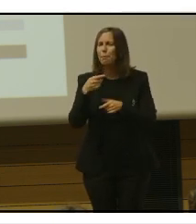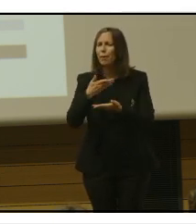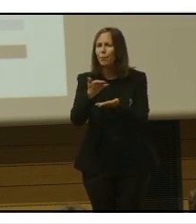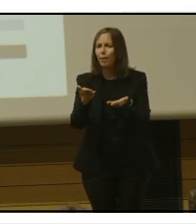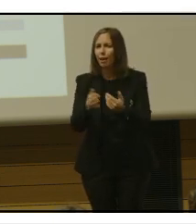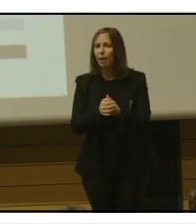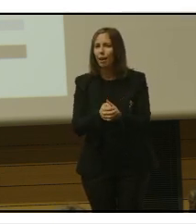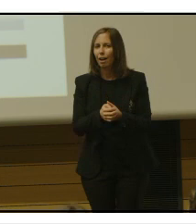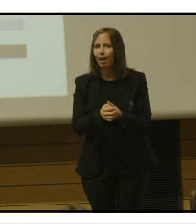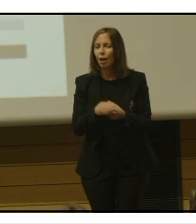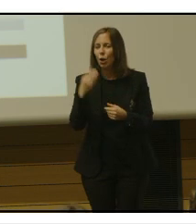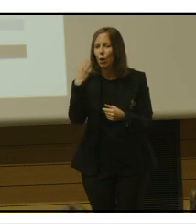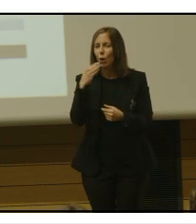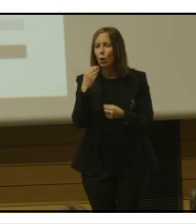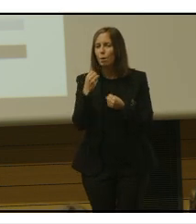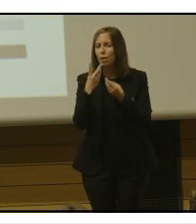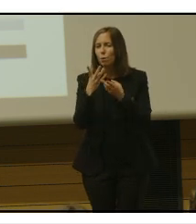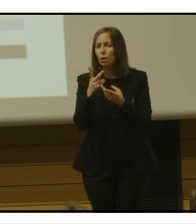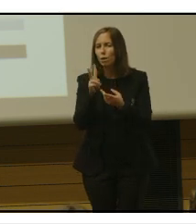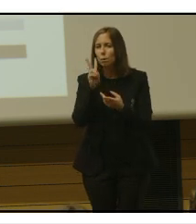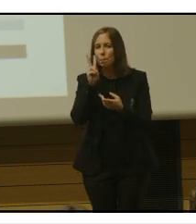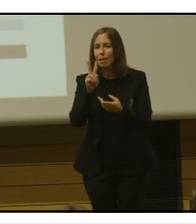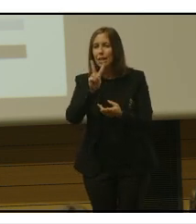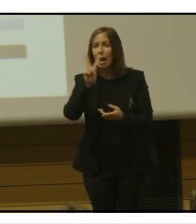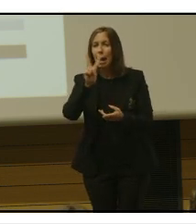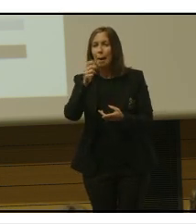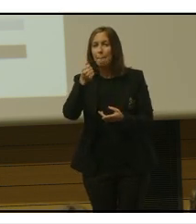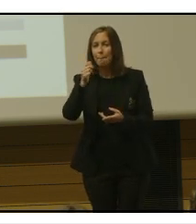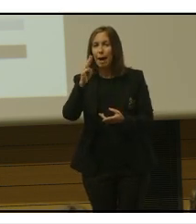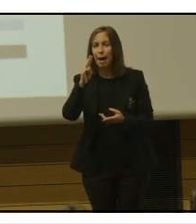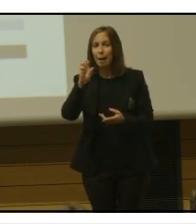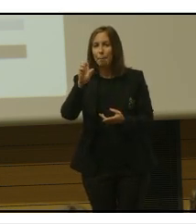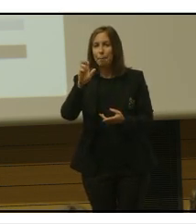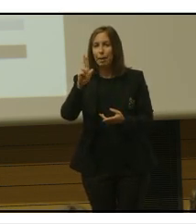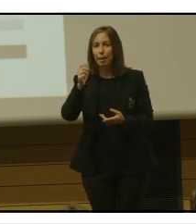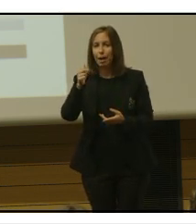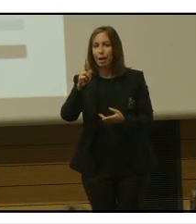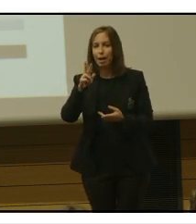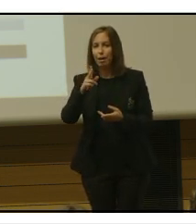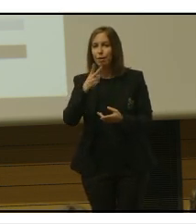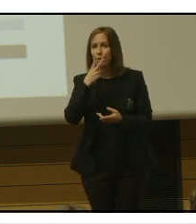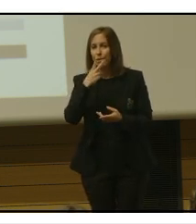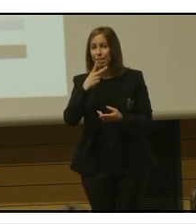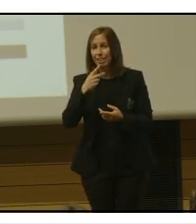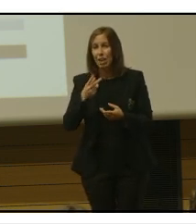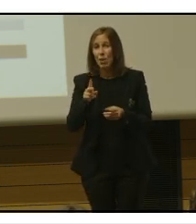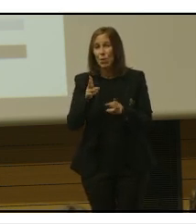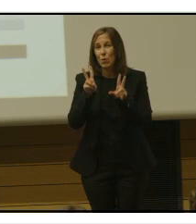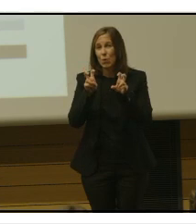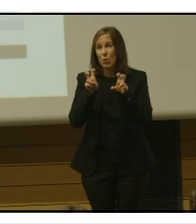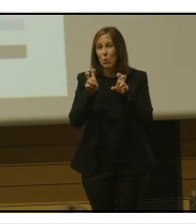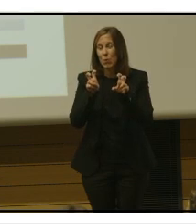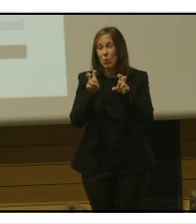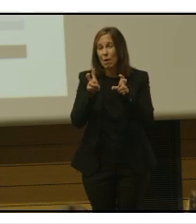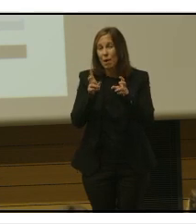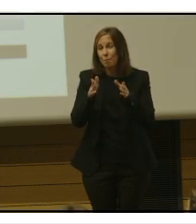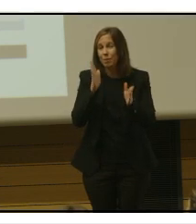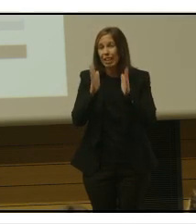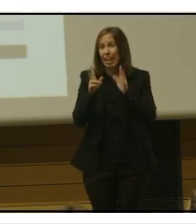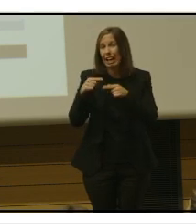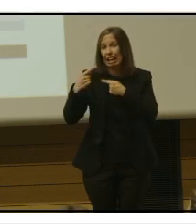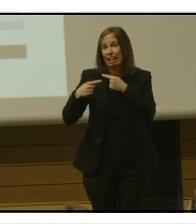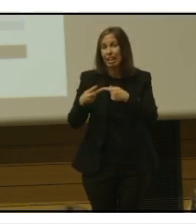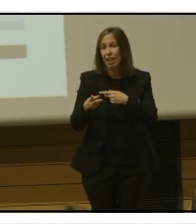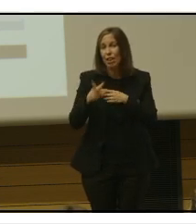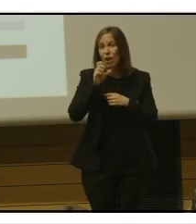pregunta. ¿A cuántos de estos jóvenes veis ahora vapeando? A muchos. Entonces esa va a ser nuestra nueva generación de adictos, que al final se acaben pasando al